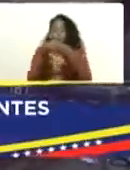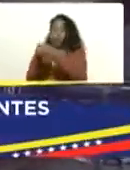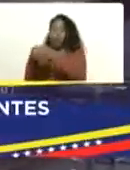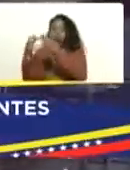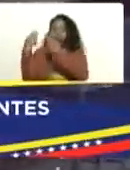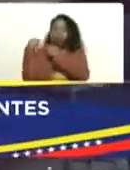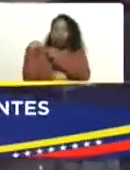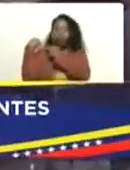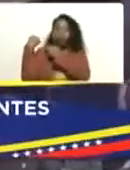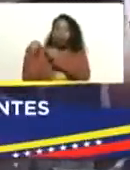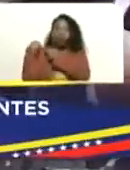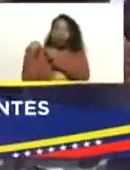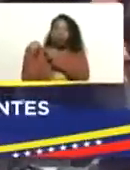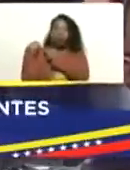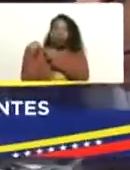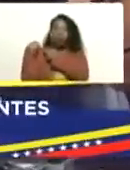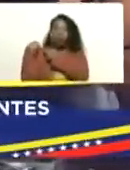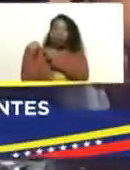han